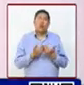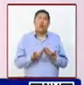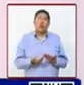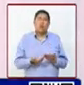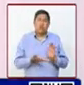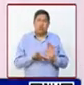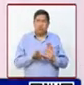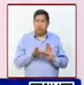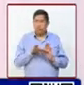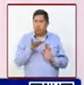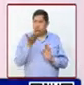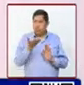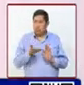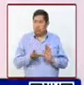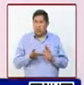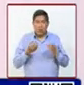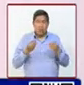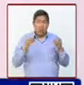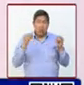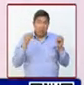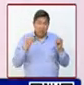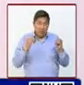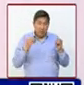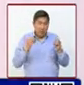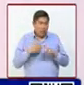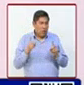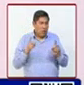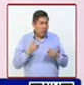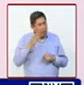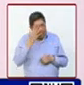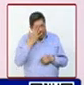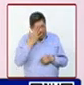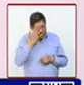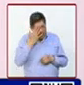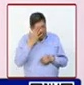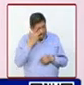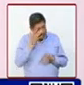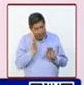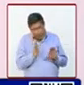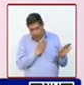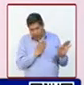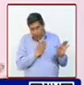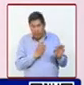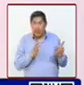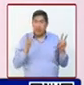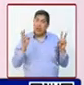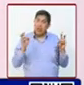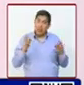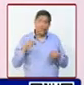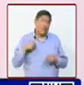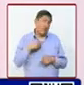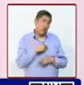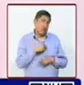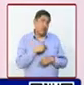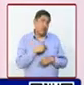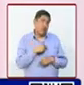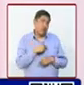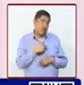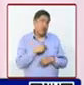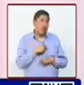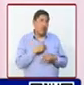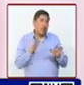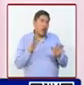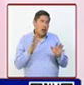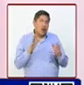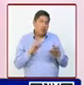ha subido el tema de la venta, los precios, pero no hay que dejar de lado que el patógeno sigue entre nosotros, sí, solo que está